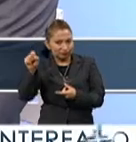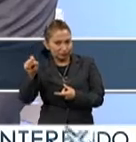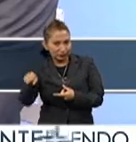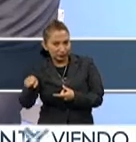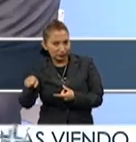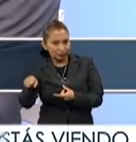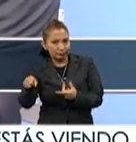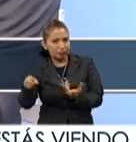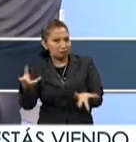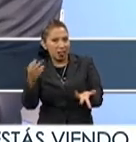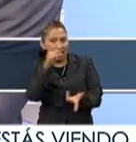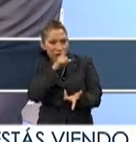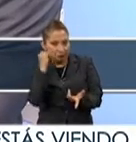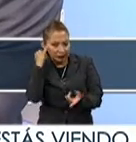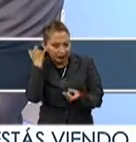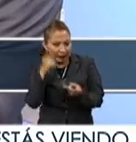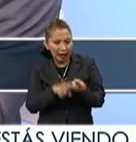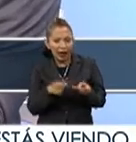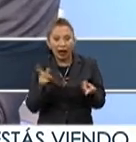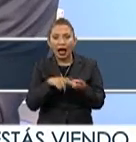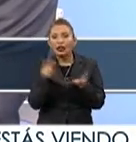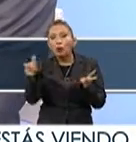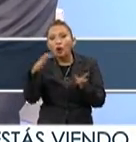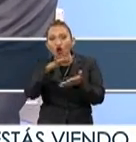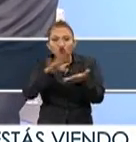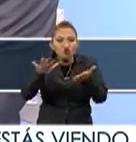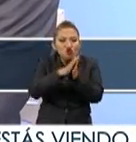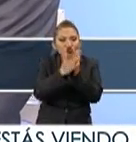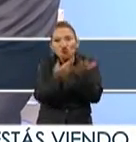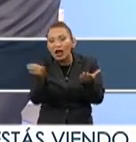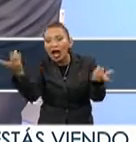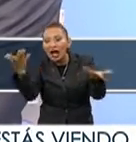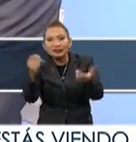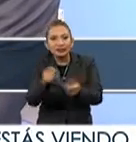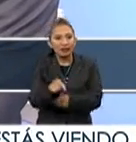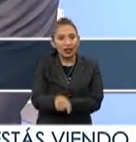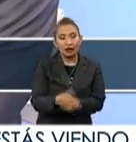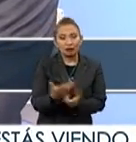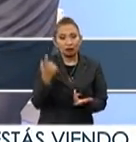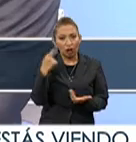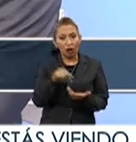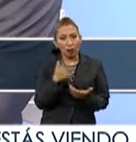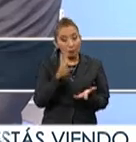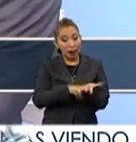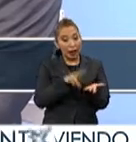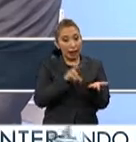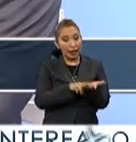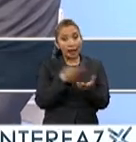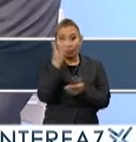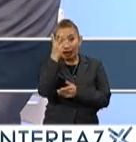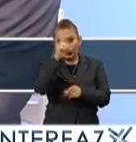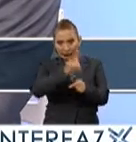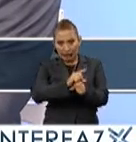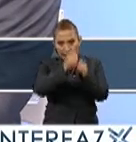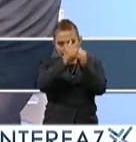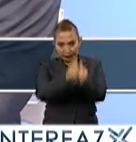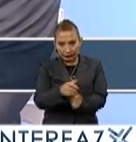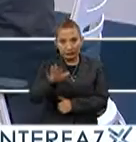misma, por supuesto, lenguas indígenas, un poco de literatura, de lo que se hace. Y creo que vale mucho la pena. Son 3